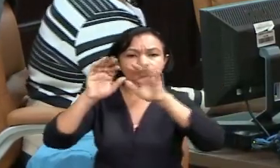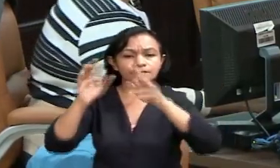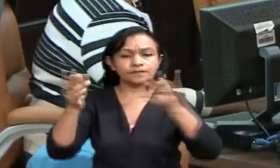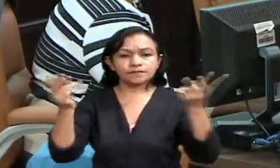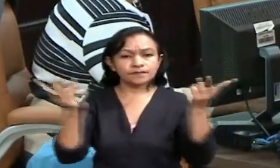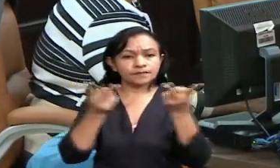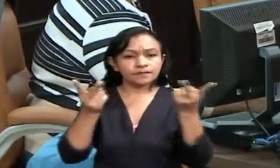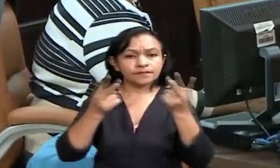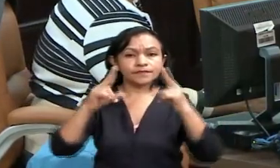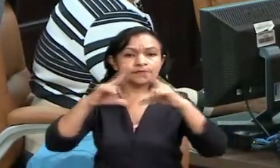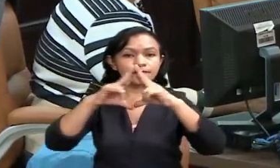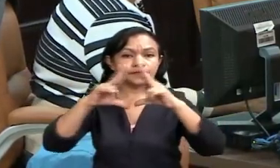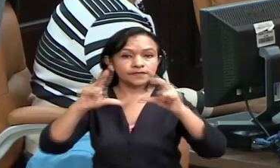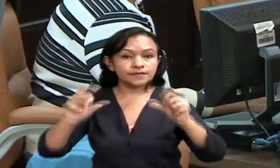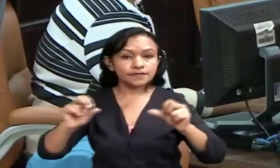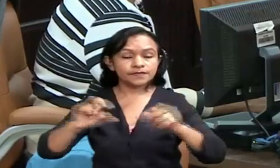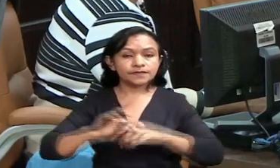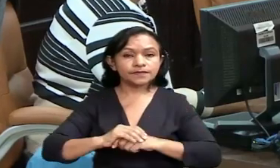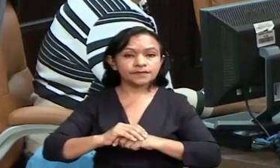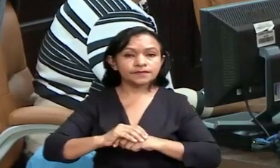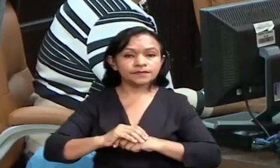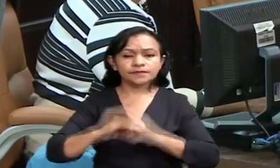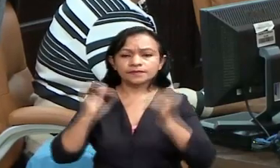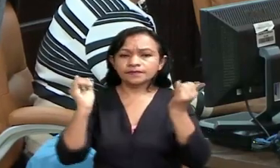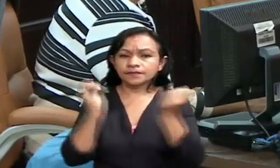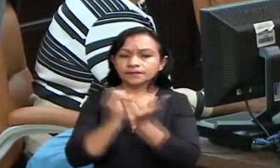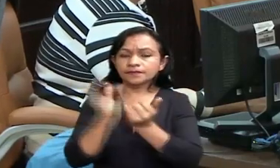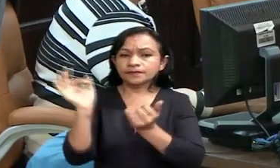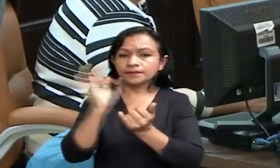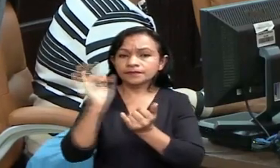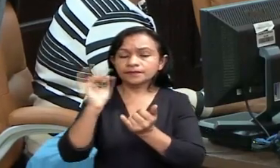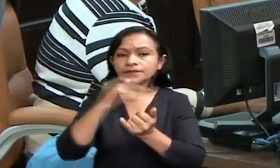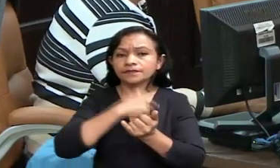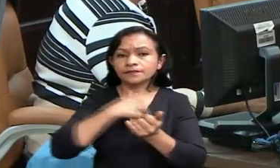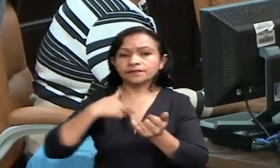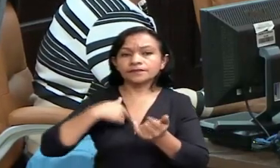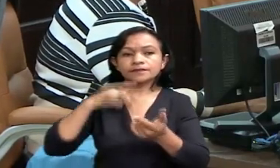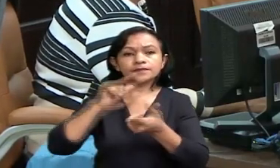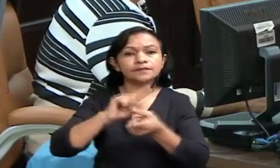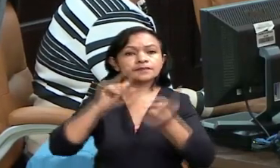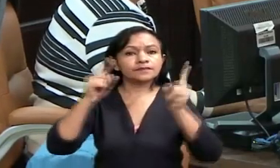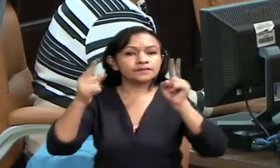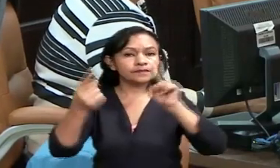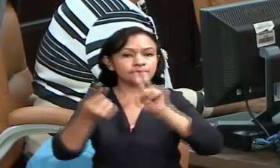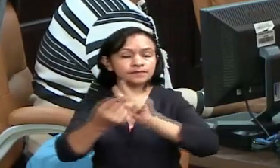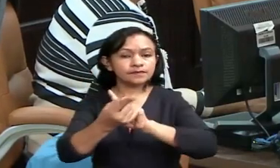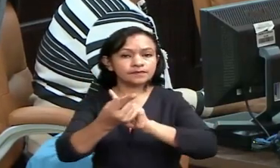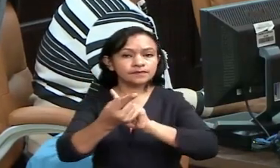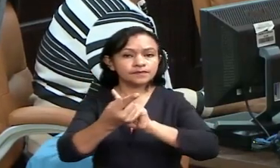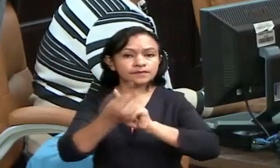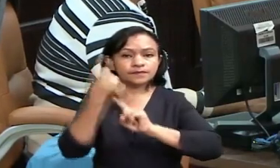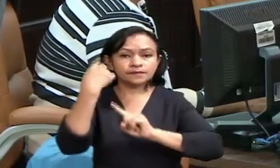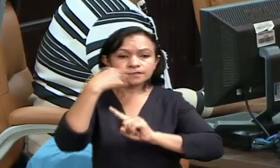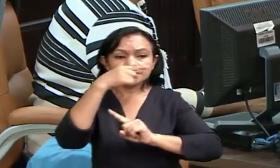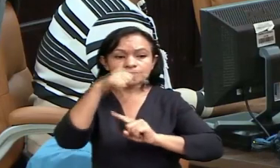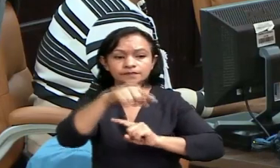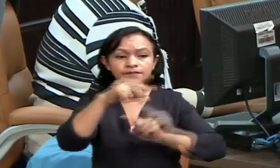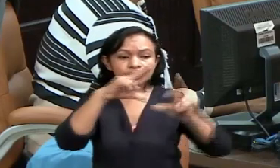nicaragüenses, y que a su vez ha venido transformando el rostro de nuestro